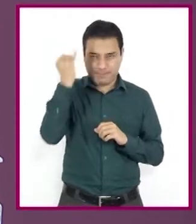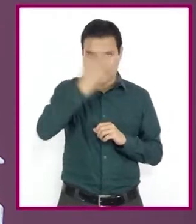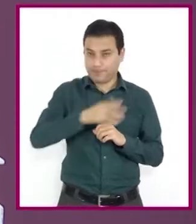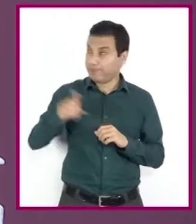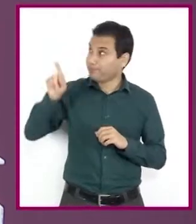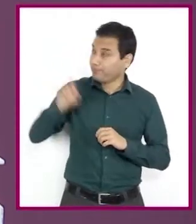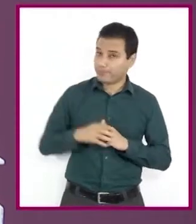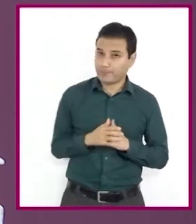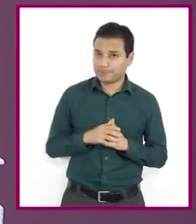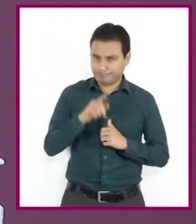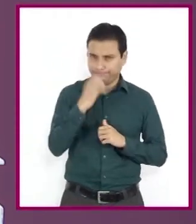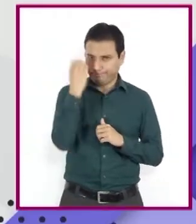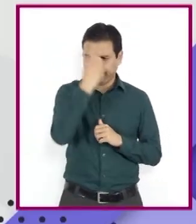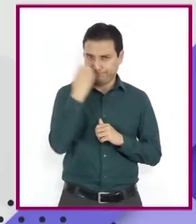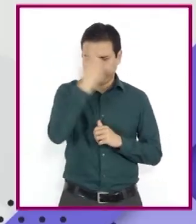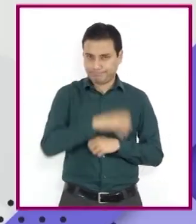información.